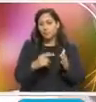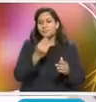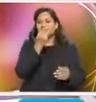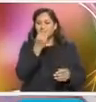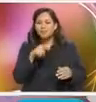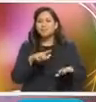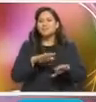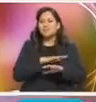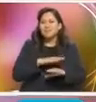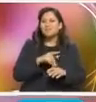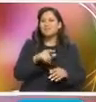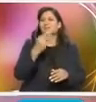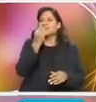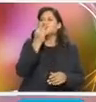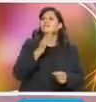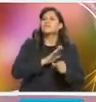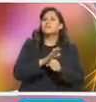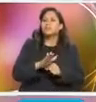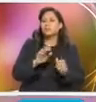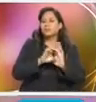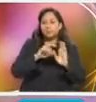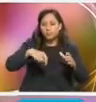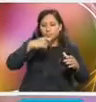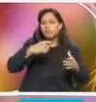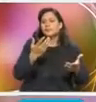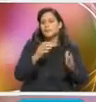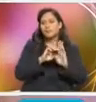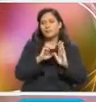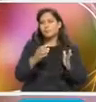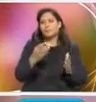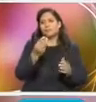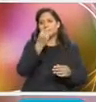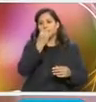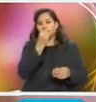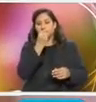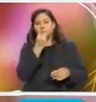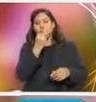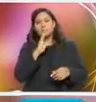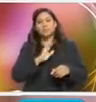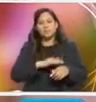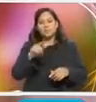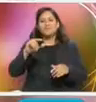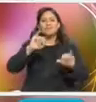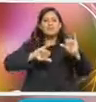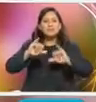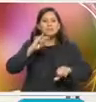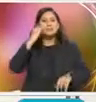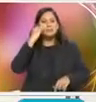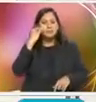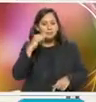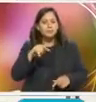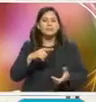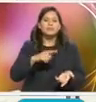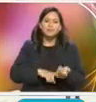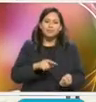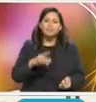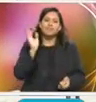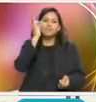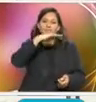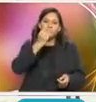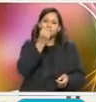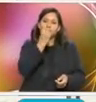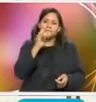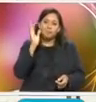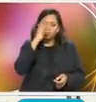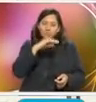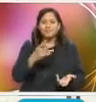tipo de alimentos que se está consumiendo, por ejemplo, pues sí, alimentos mucho más procesados, que tienen que ver con el tipo